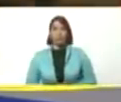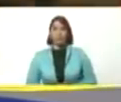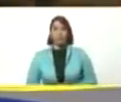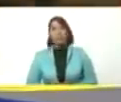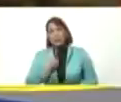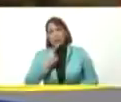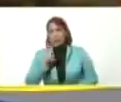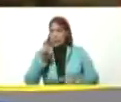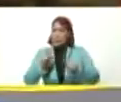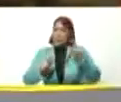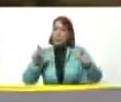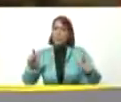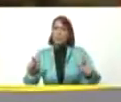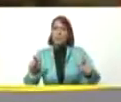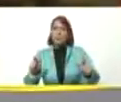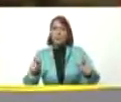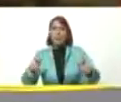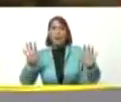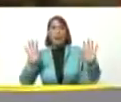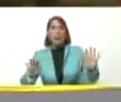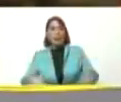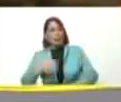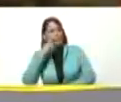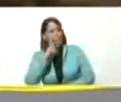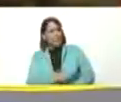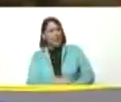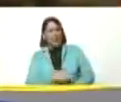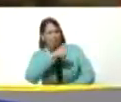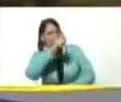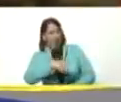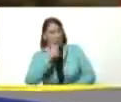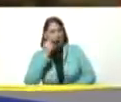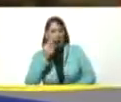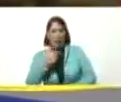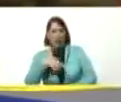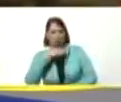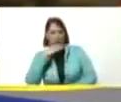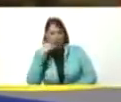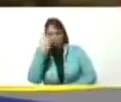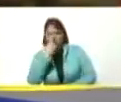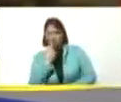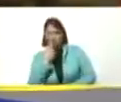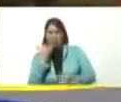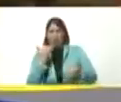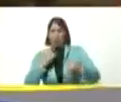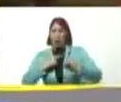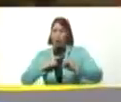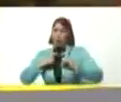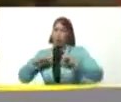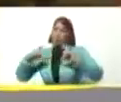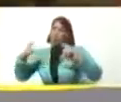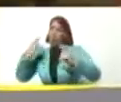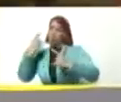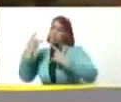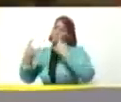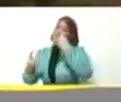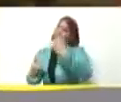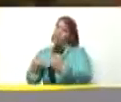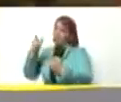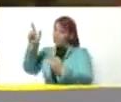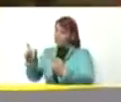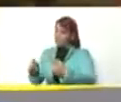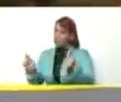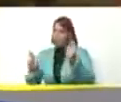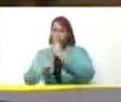Dice la gente, ay, mire este muchacho que era tan amargado y tan negativo, ahora se enamoró y es un encanto de